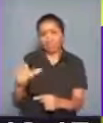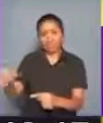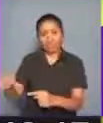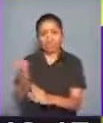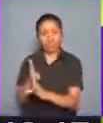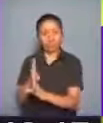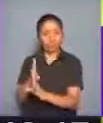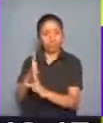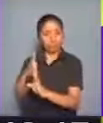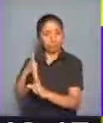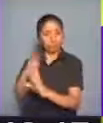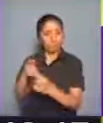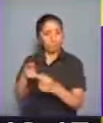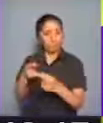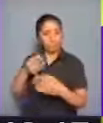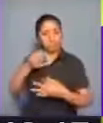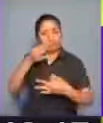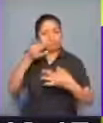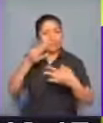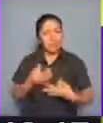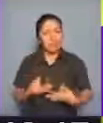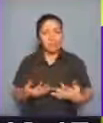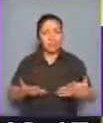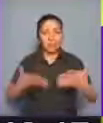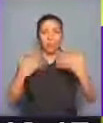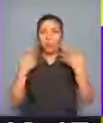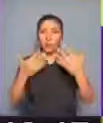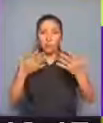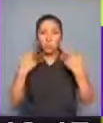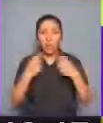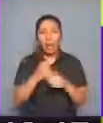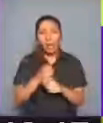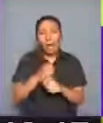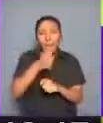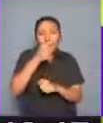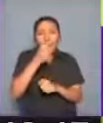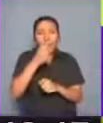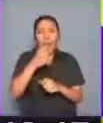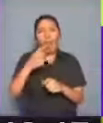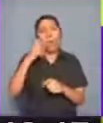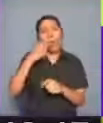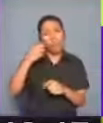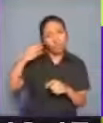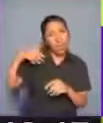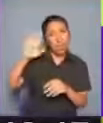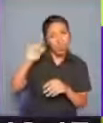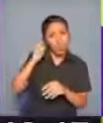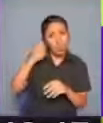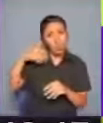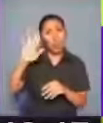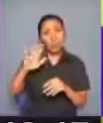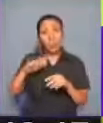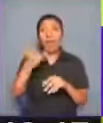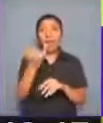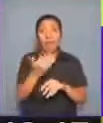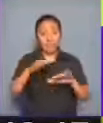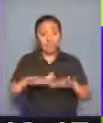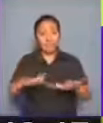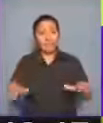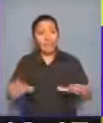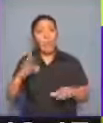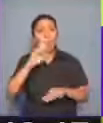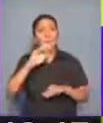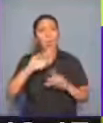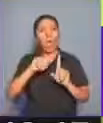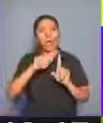largas filas porque la verdad que hace mucho calor las personas están con paraguas hay adultos mayores hay niños también hay mujeres